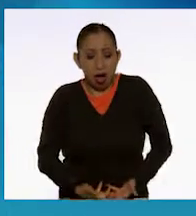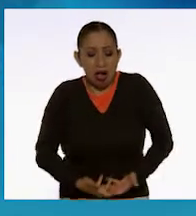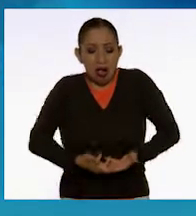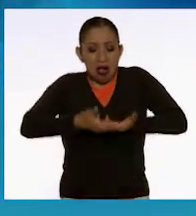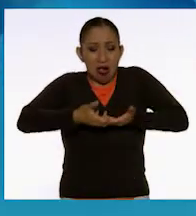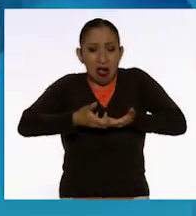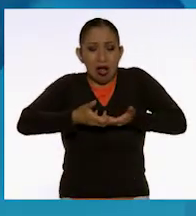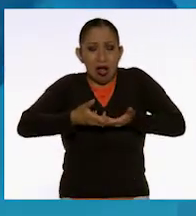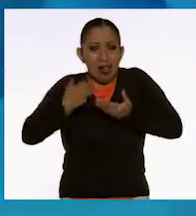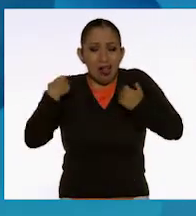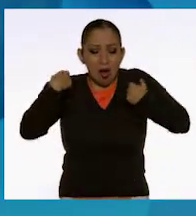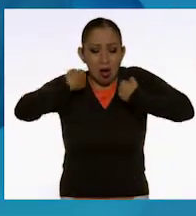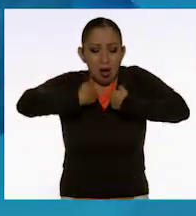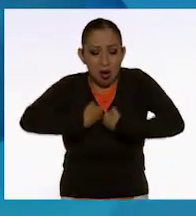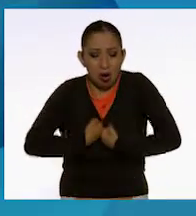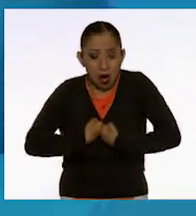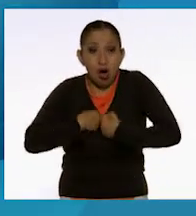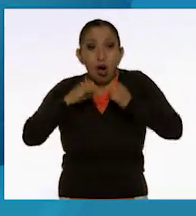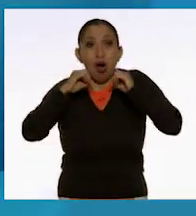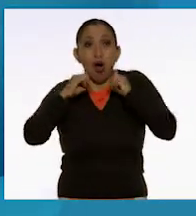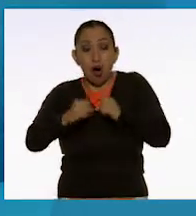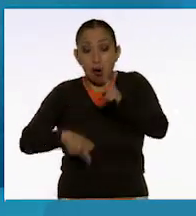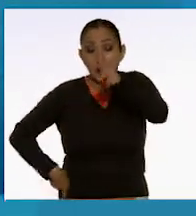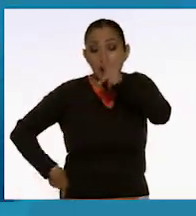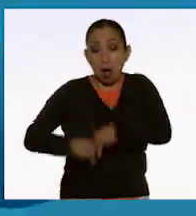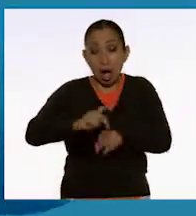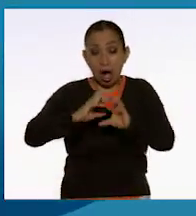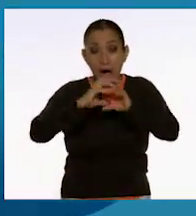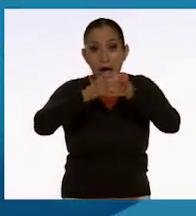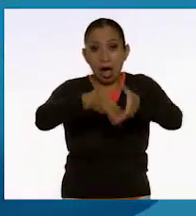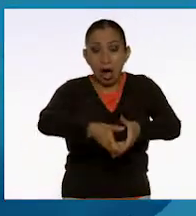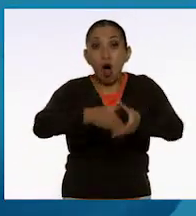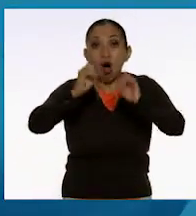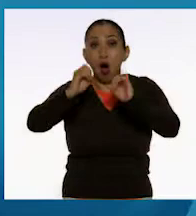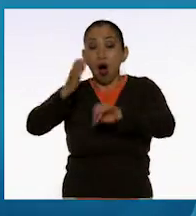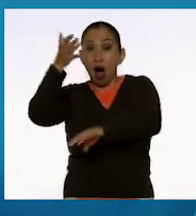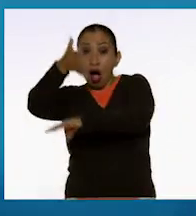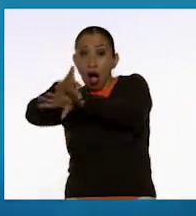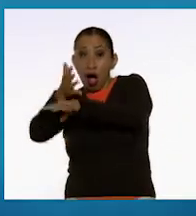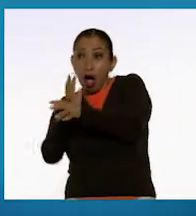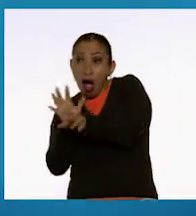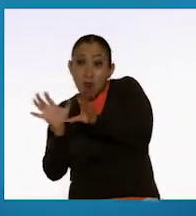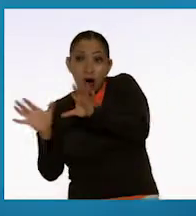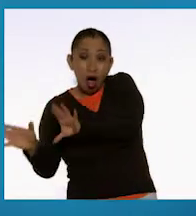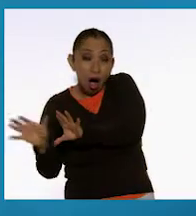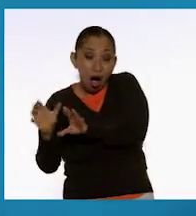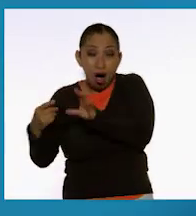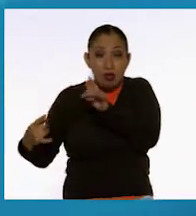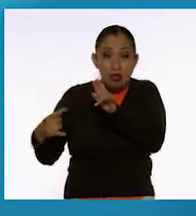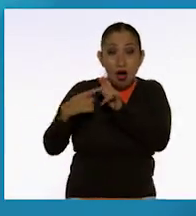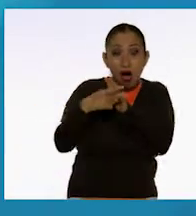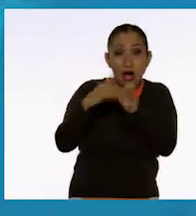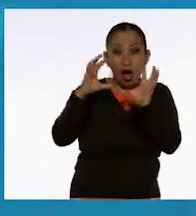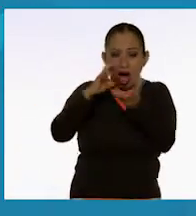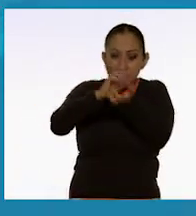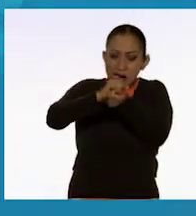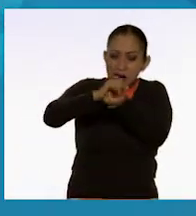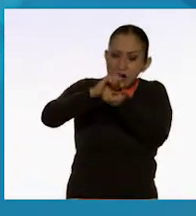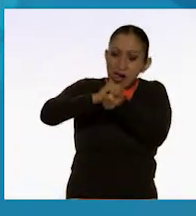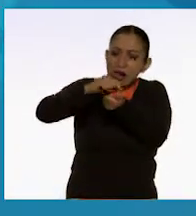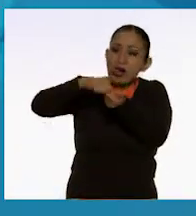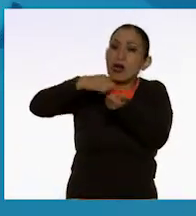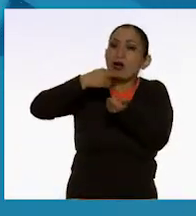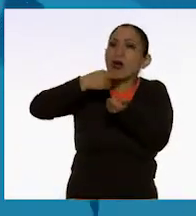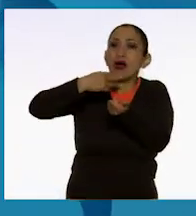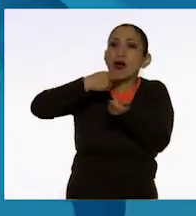una mochila, o al golpear un balón, o parar un gol, o arrugamos una hoja de papel, estamos